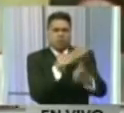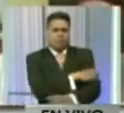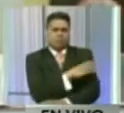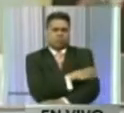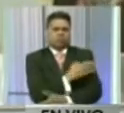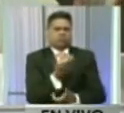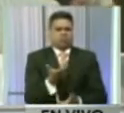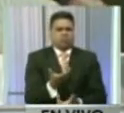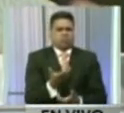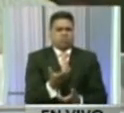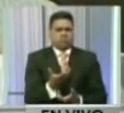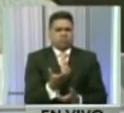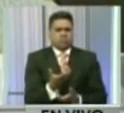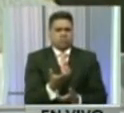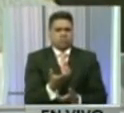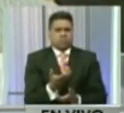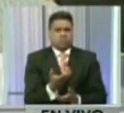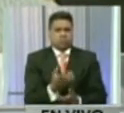persona selectivo.